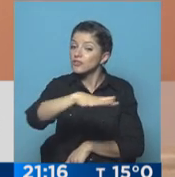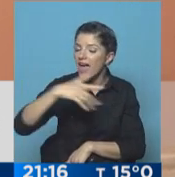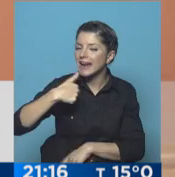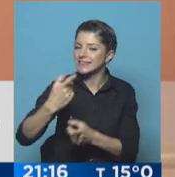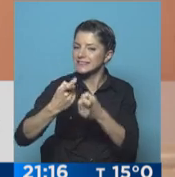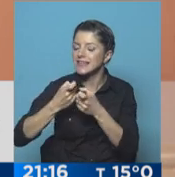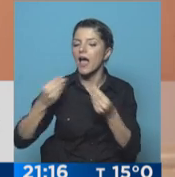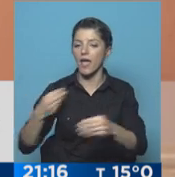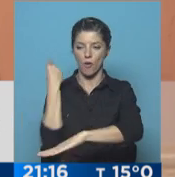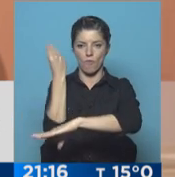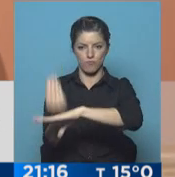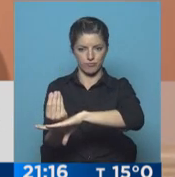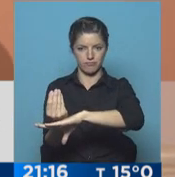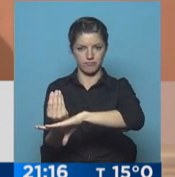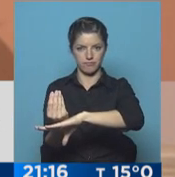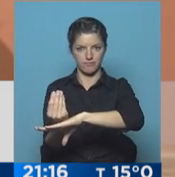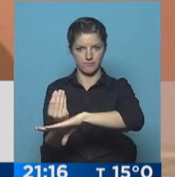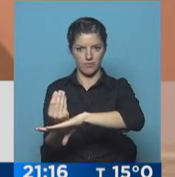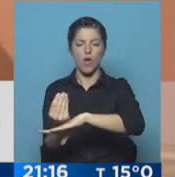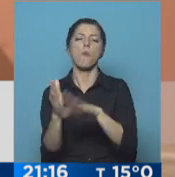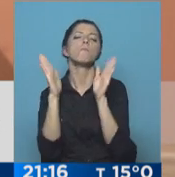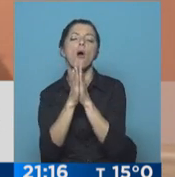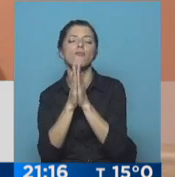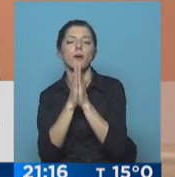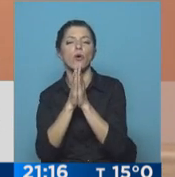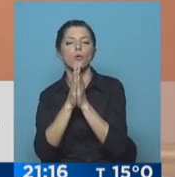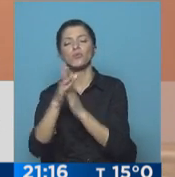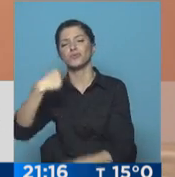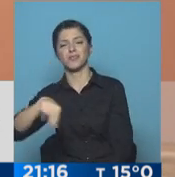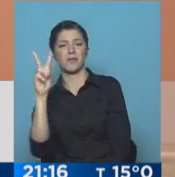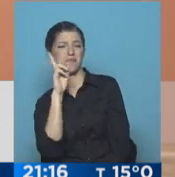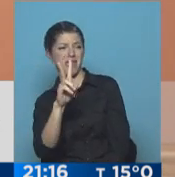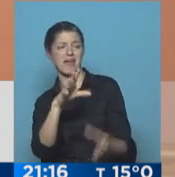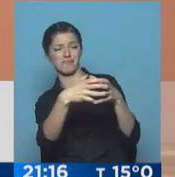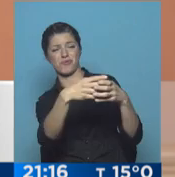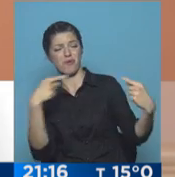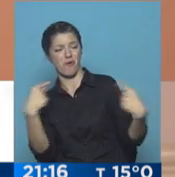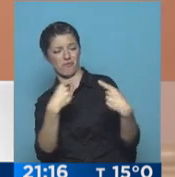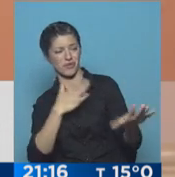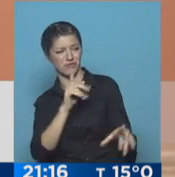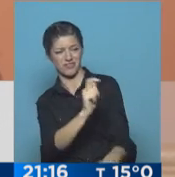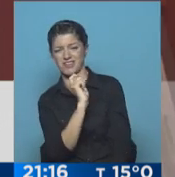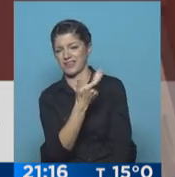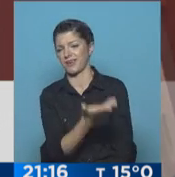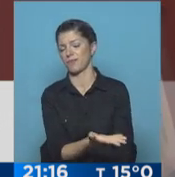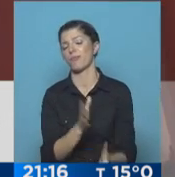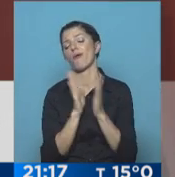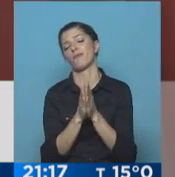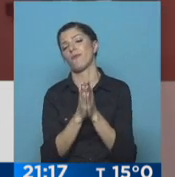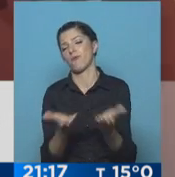una dirigencia madura. Por favor, miren los cachivaches que hay enfrente. Miren, por